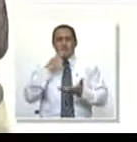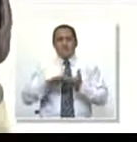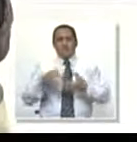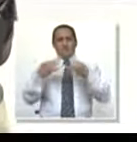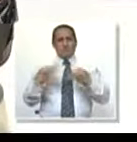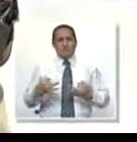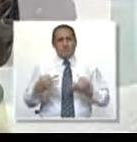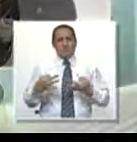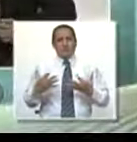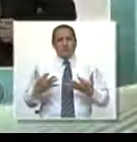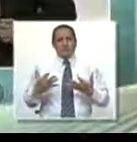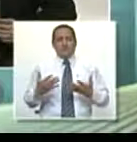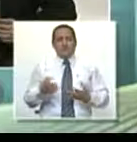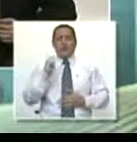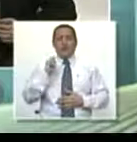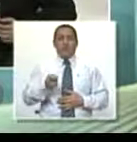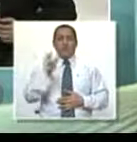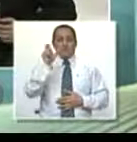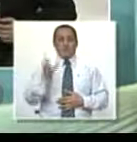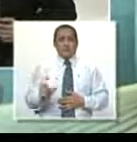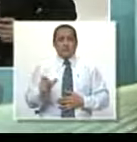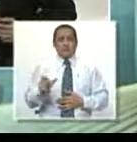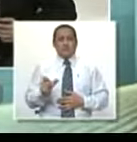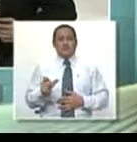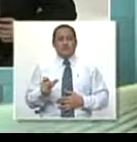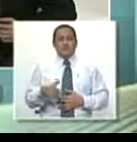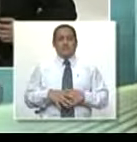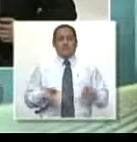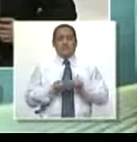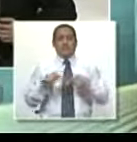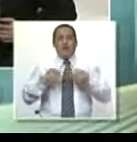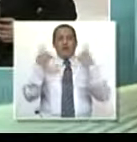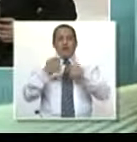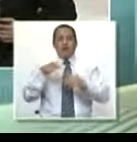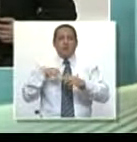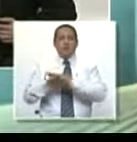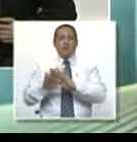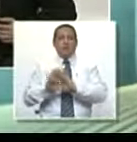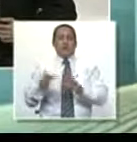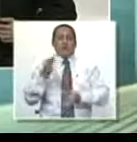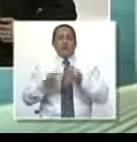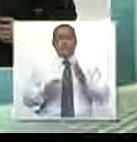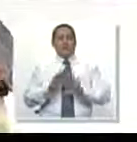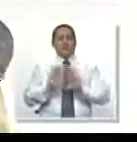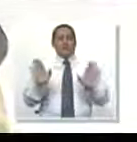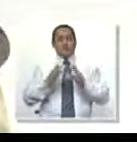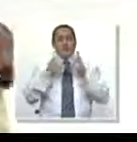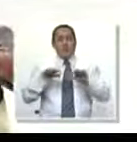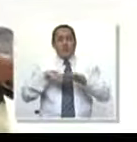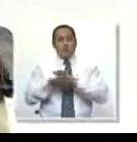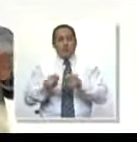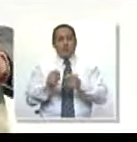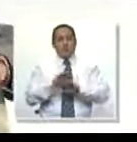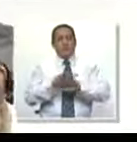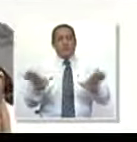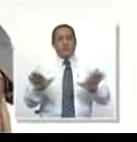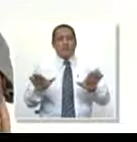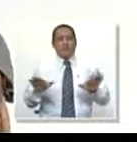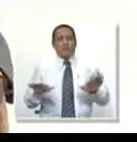absurdo formalismo la jueza no decide Pues archivar el proceso sabes que mira se archivó se